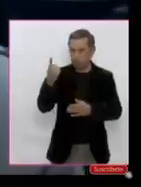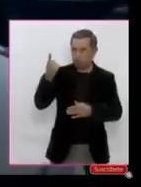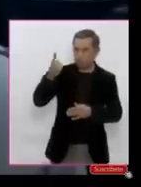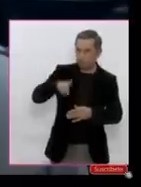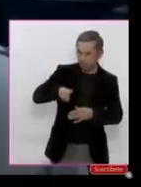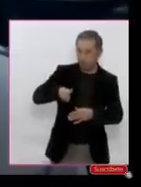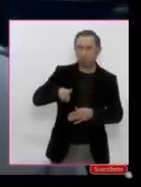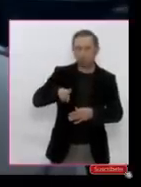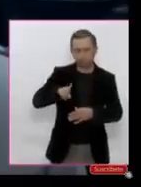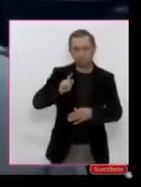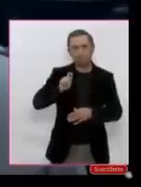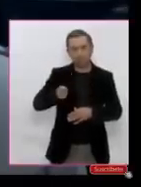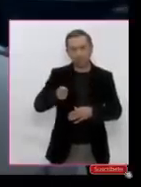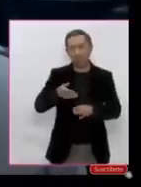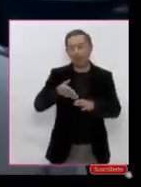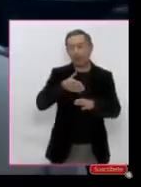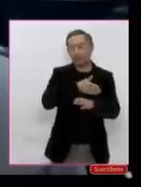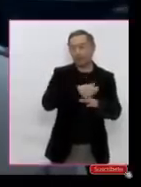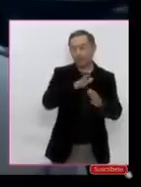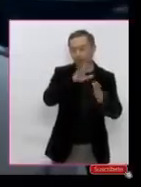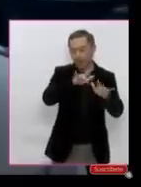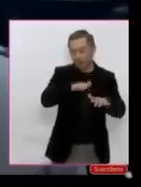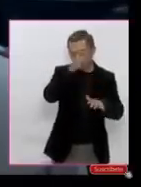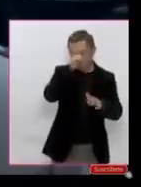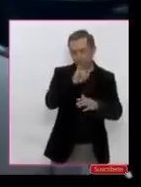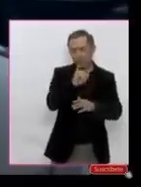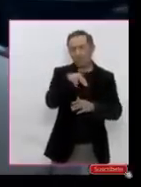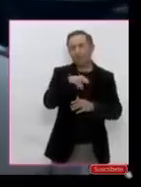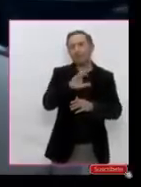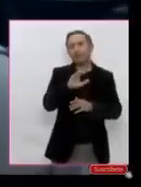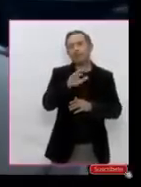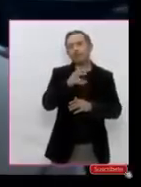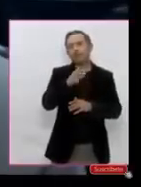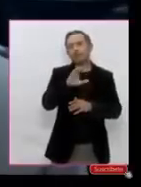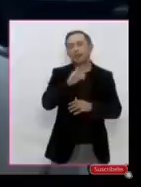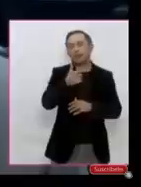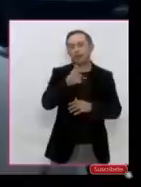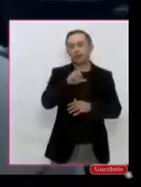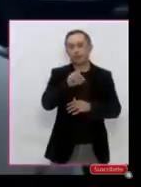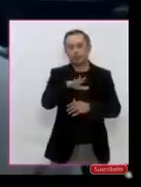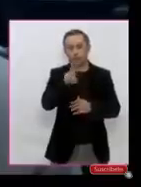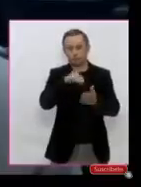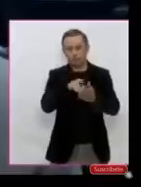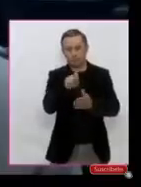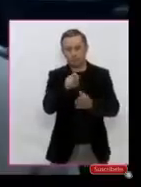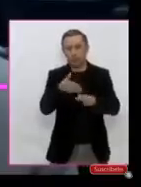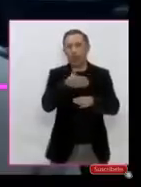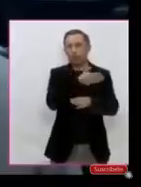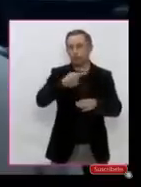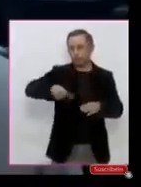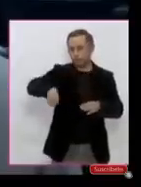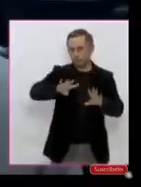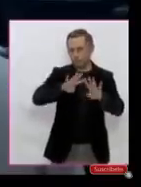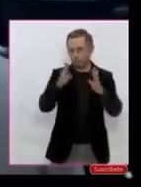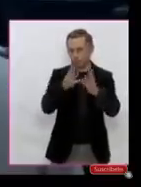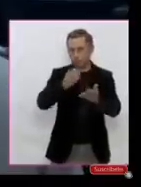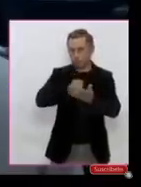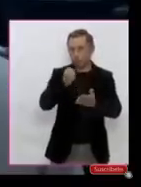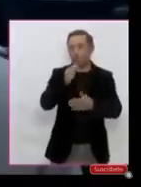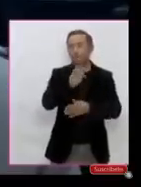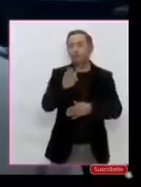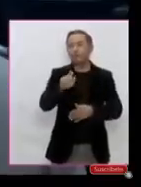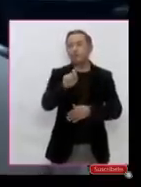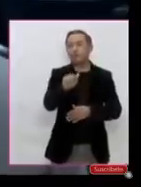modifica el acuerdo en ese eje 235 2020 que en su momento fue aprobado por este consejo el día 26 de agosto